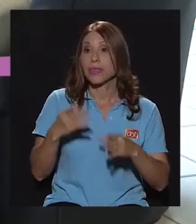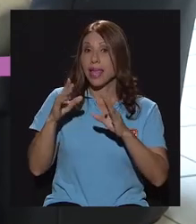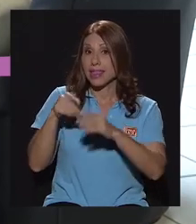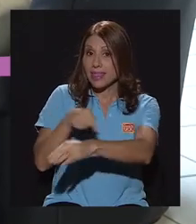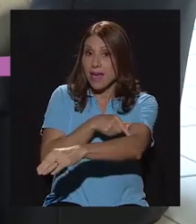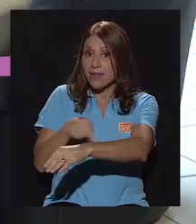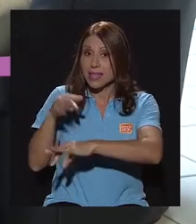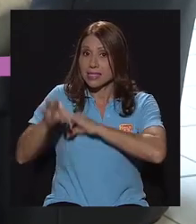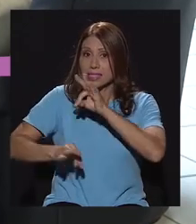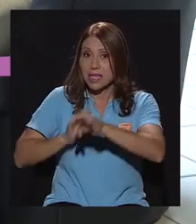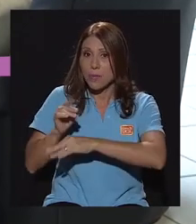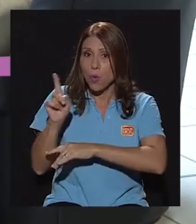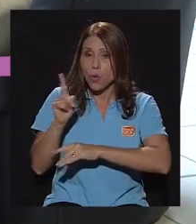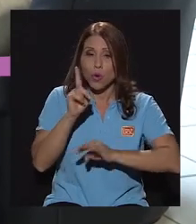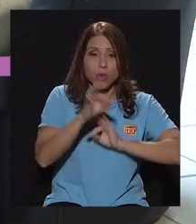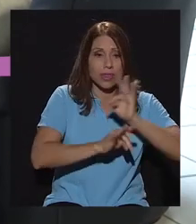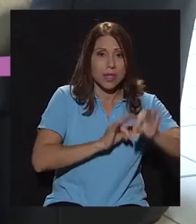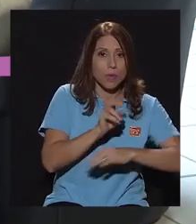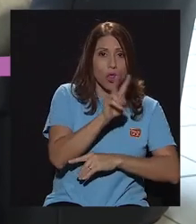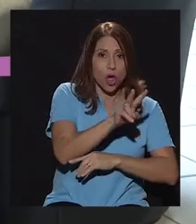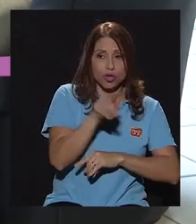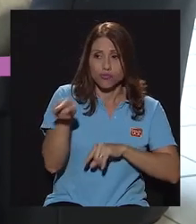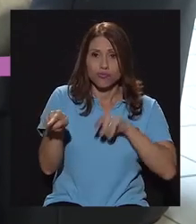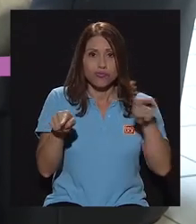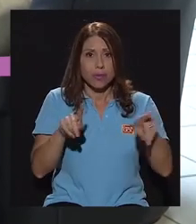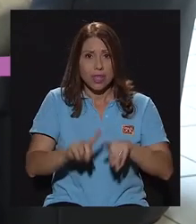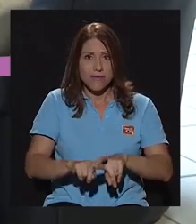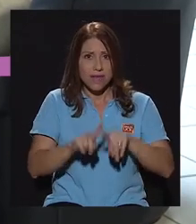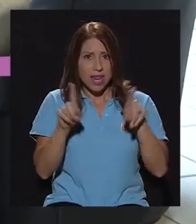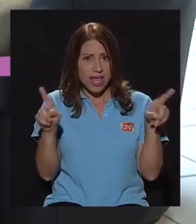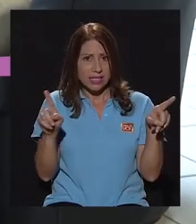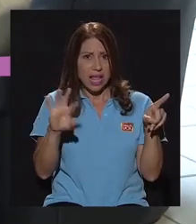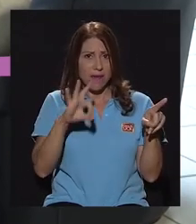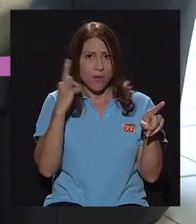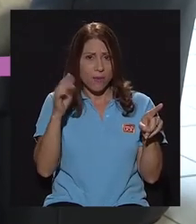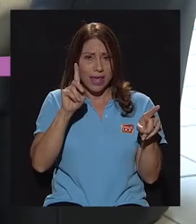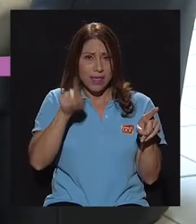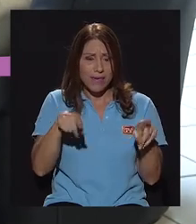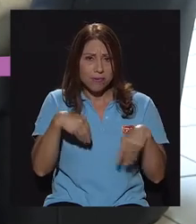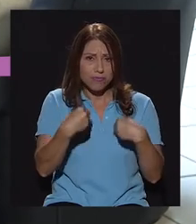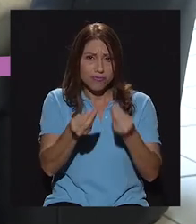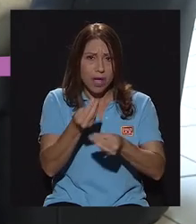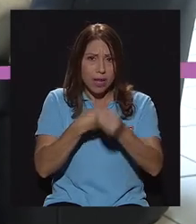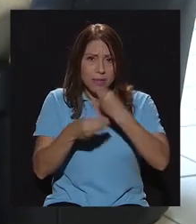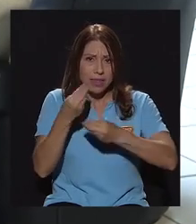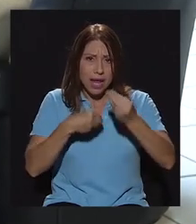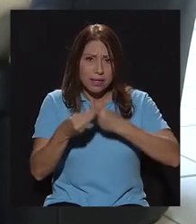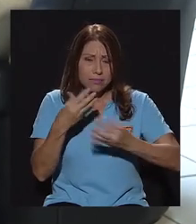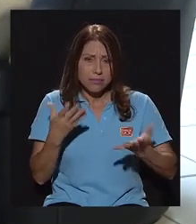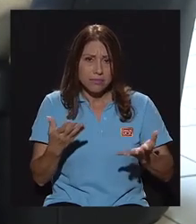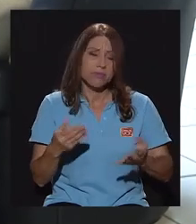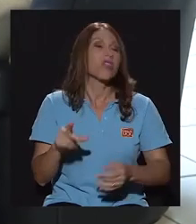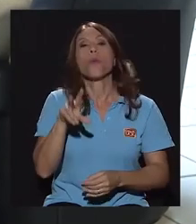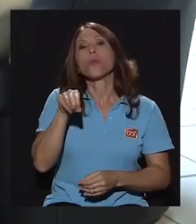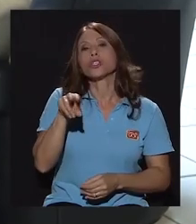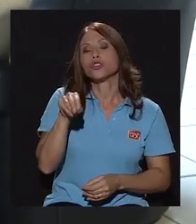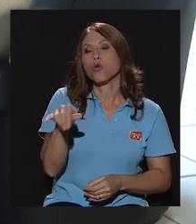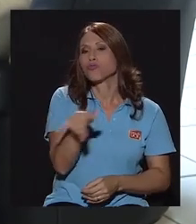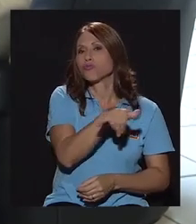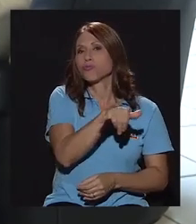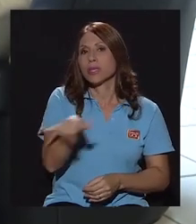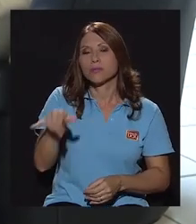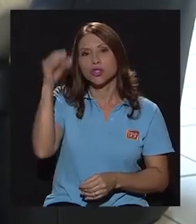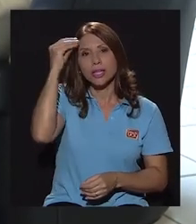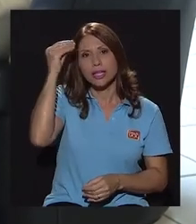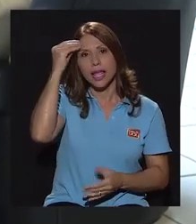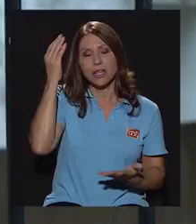diabetes tipo 1 y tipo 2, ¿ustedes hacen diferenciación en la manera en que se deben de alimentar? No, se manejan